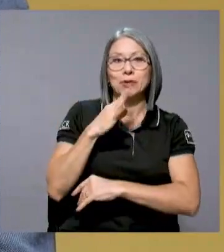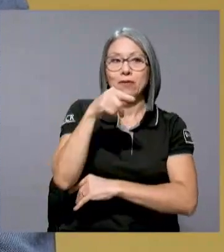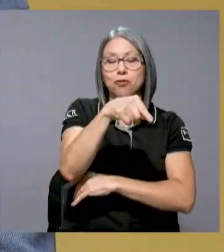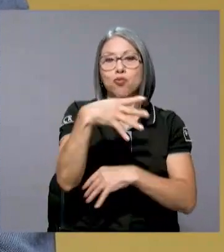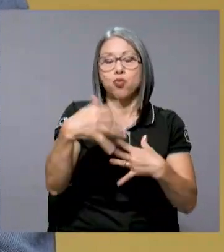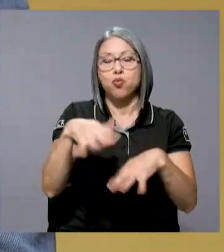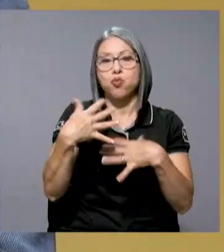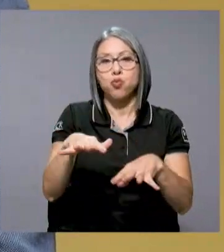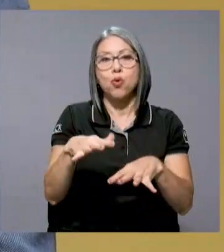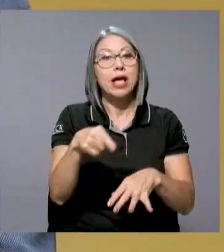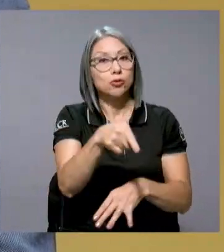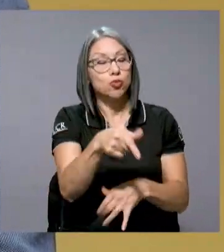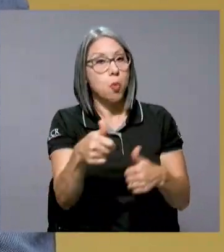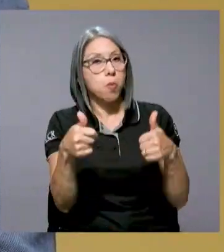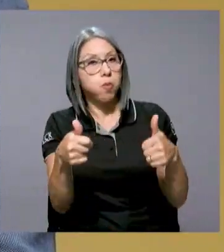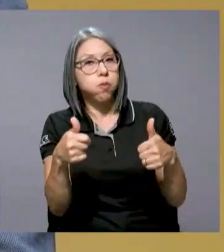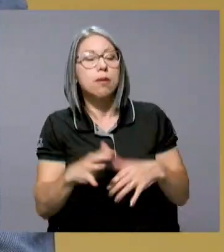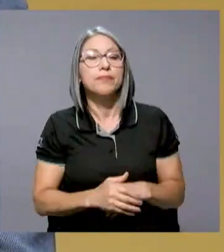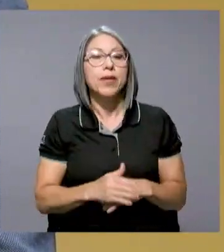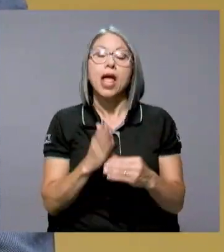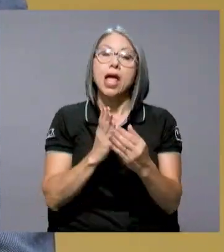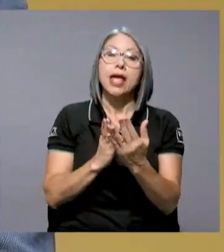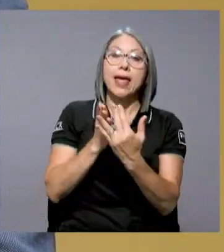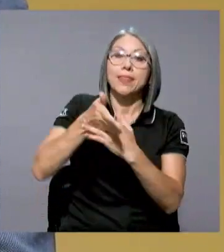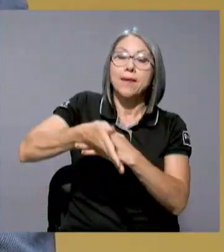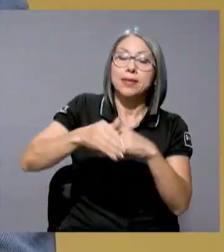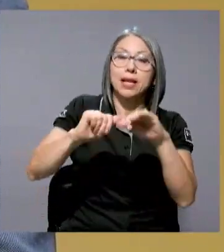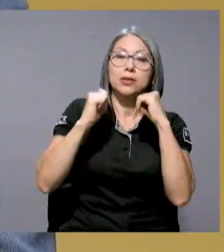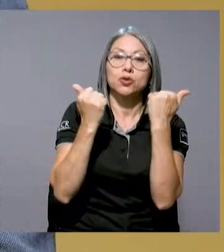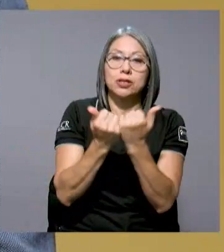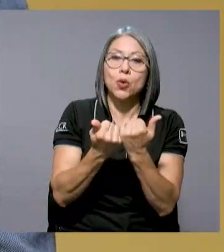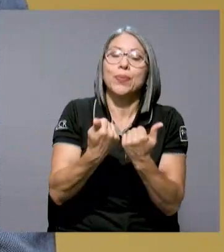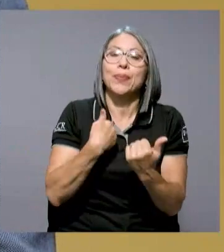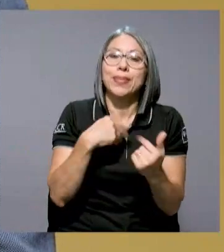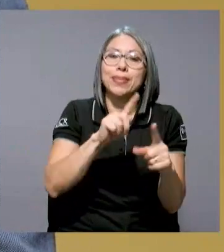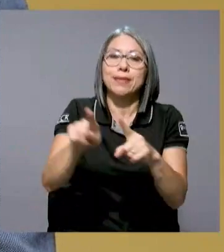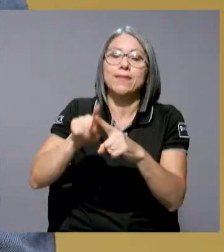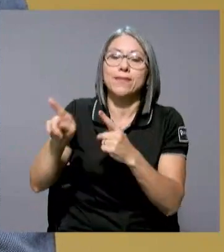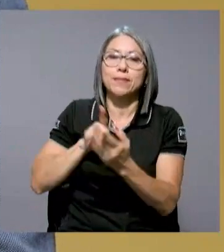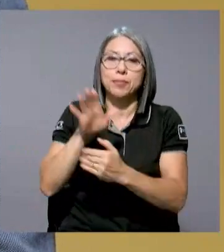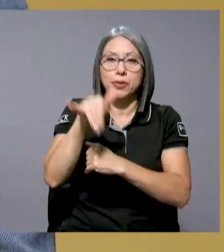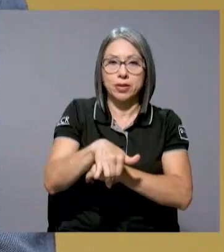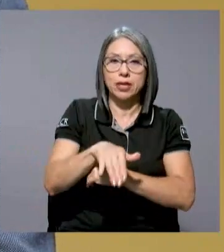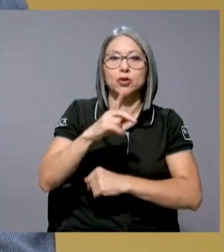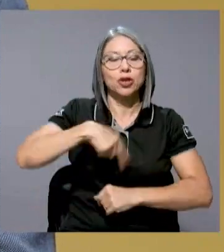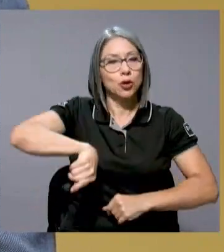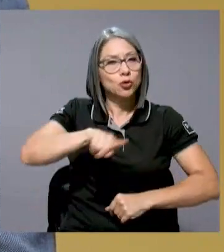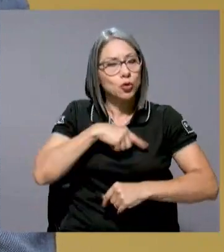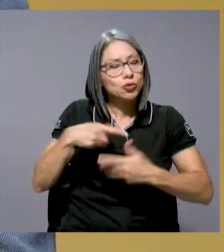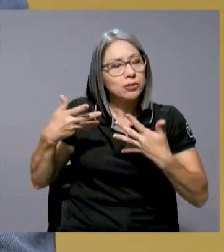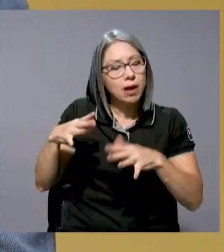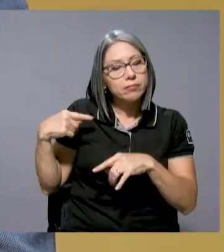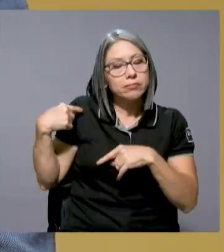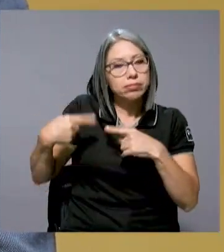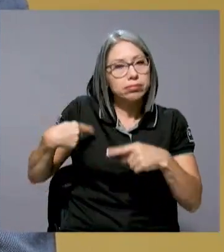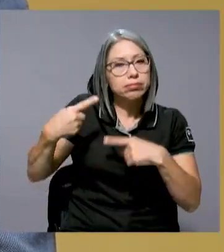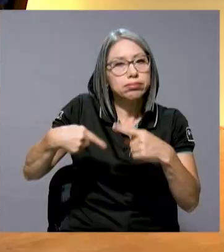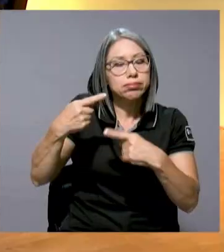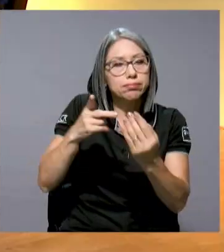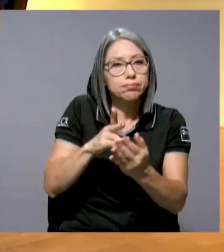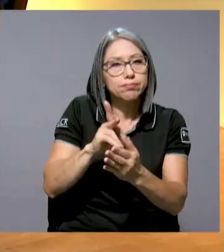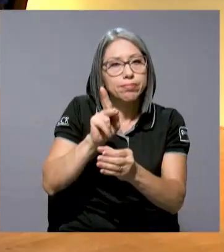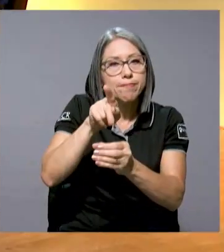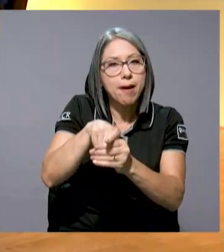nos agrada mucho. Y por medio de la asociación tenemos diversos proyectos de los cuales hemos venido participando y tuvimos la